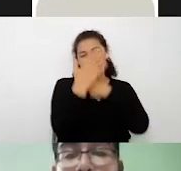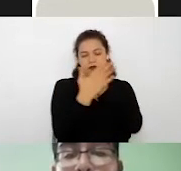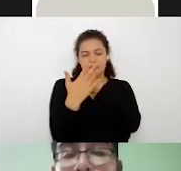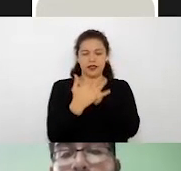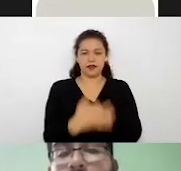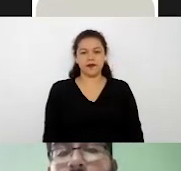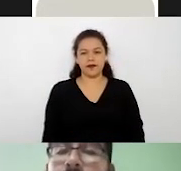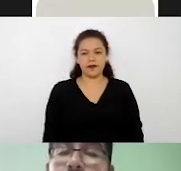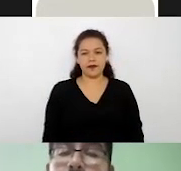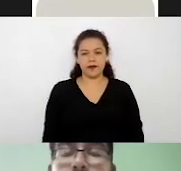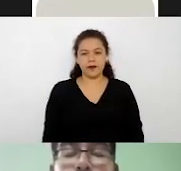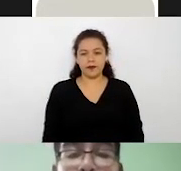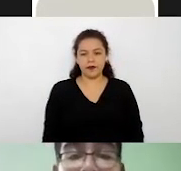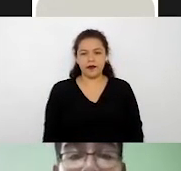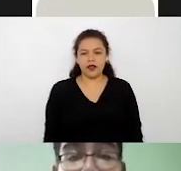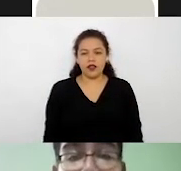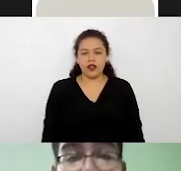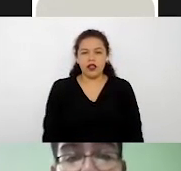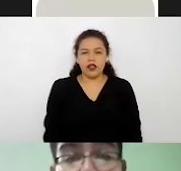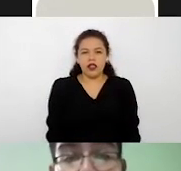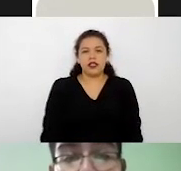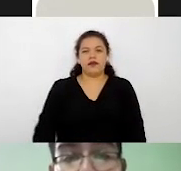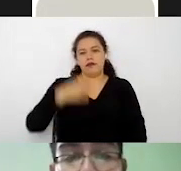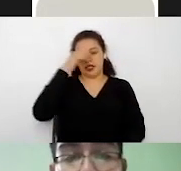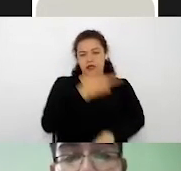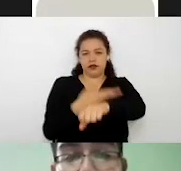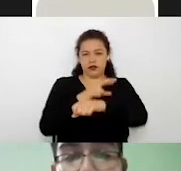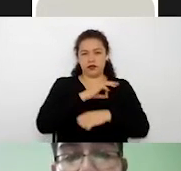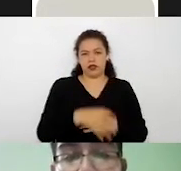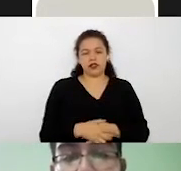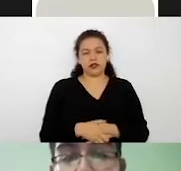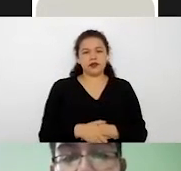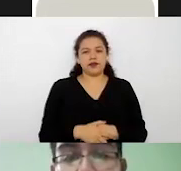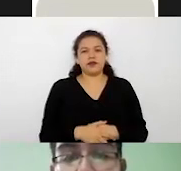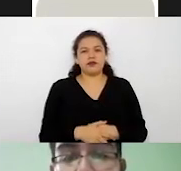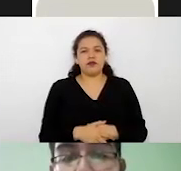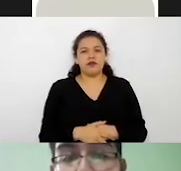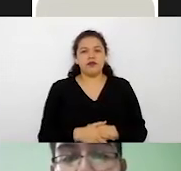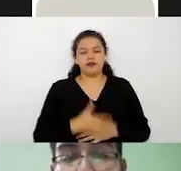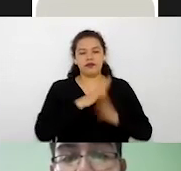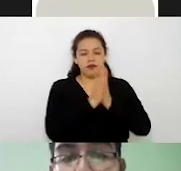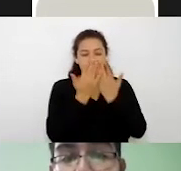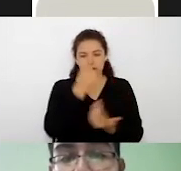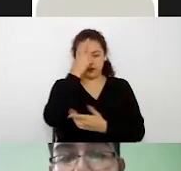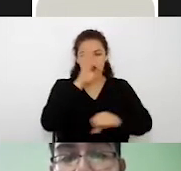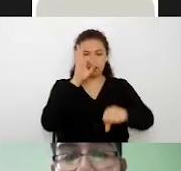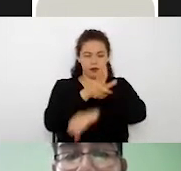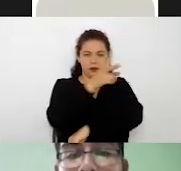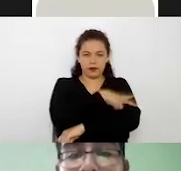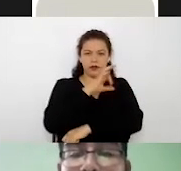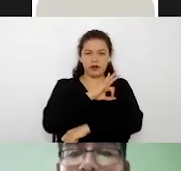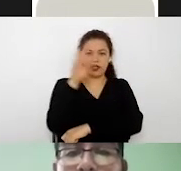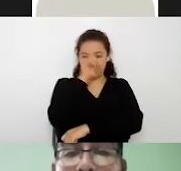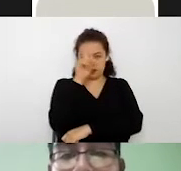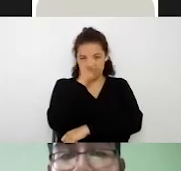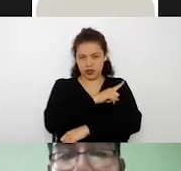lo pudieran comentar y que le pudieran dar solución. ¿Existe literatura sobre protección civil que puedas recomendar y